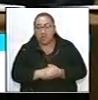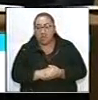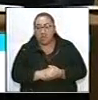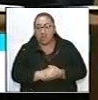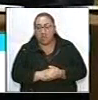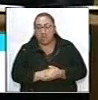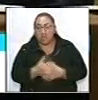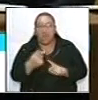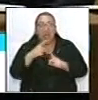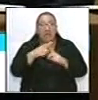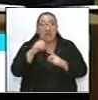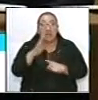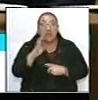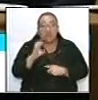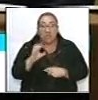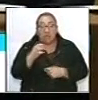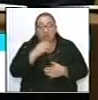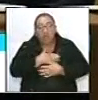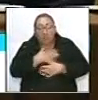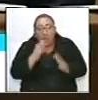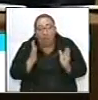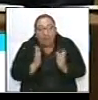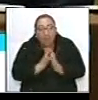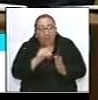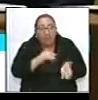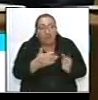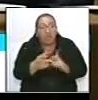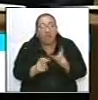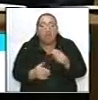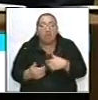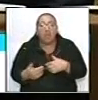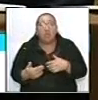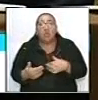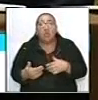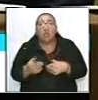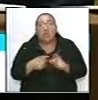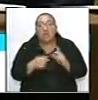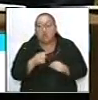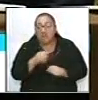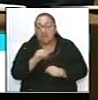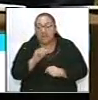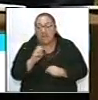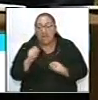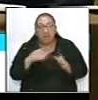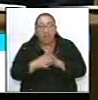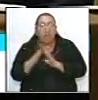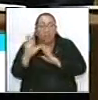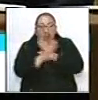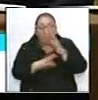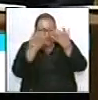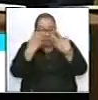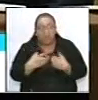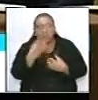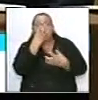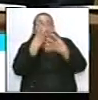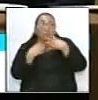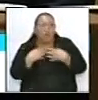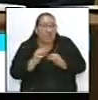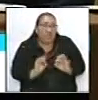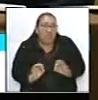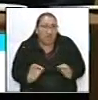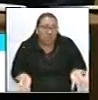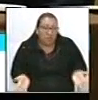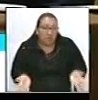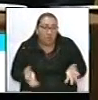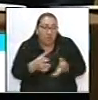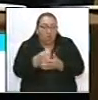con la TBC, son personas, ¿no?, que ya van a pasar a ser indigentes, y nosotros los serenazgos tenemos que entrar, pero protegidos. Tenemos que entrar, ¿no?, con el equipo de protección personal,